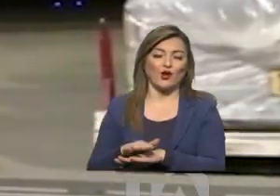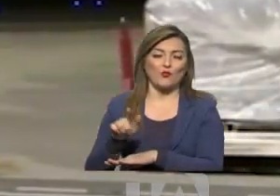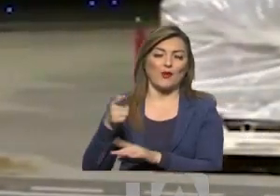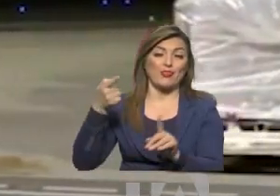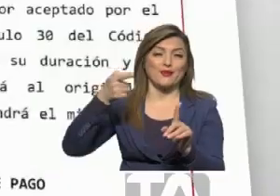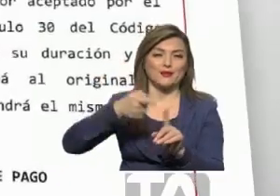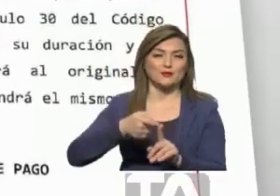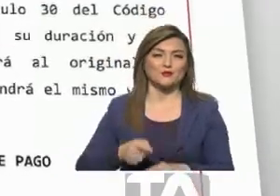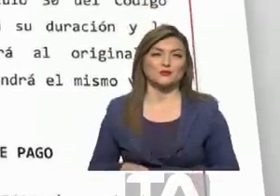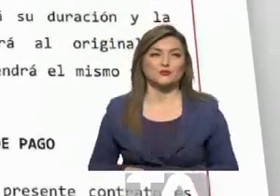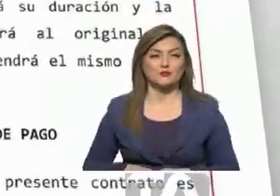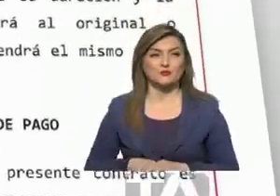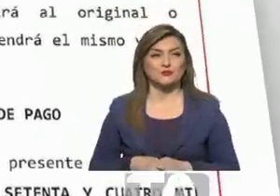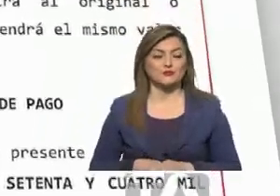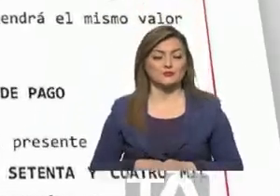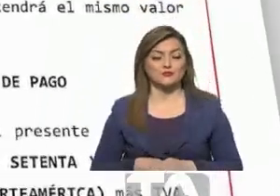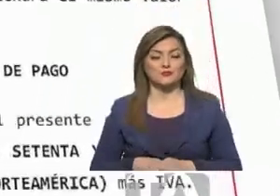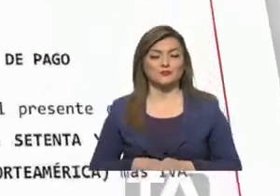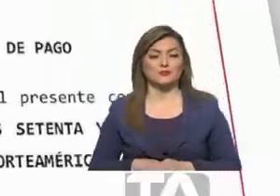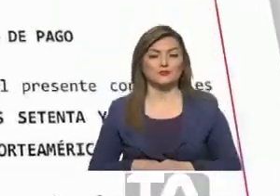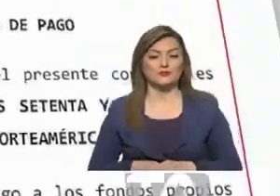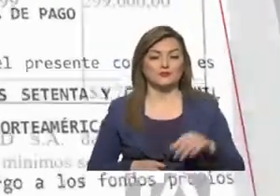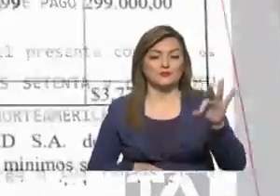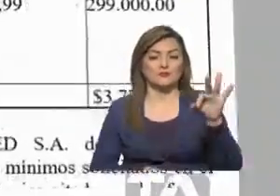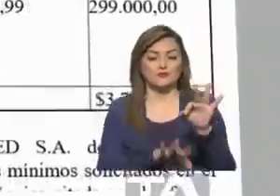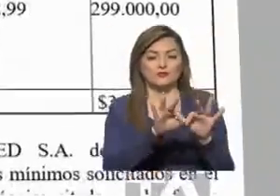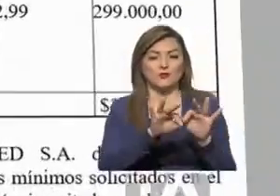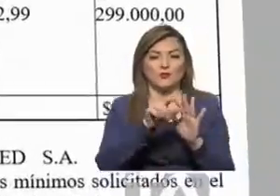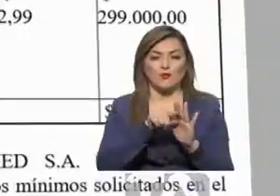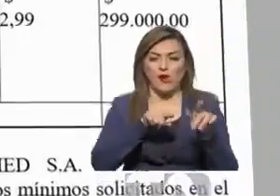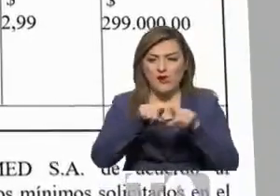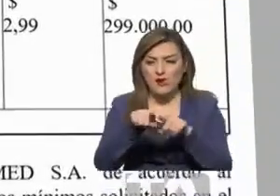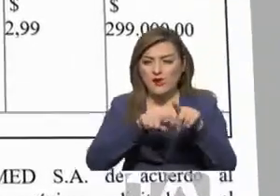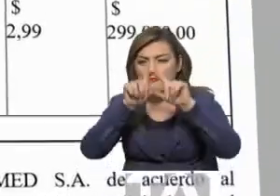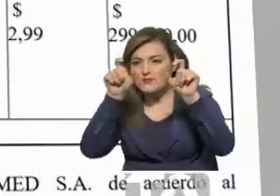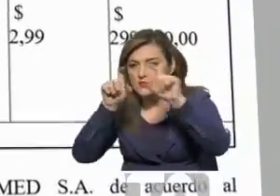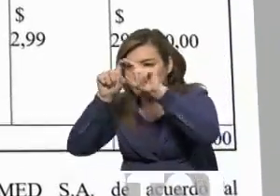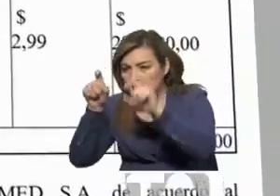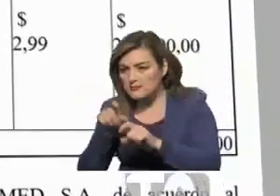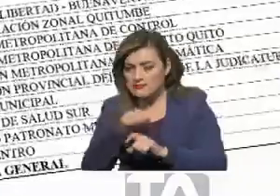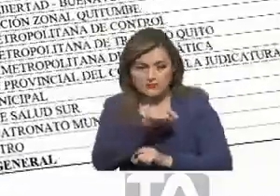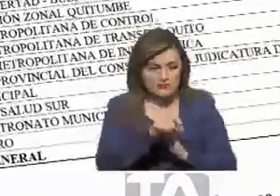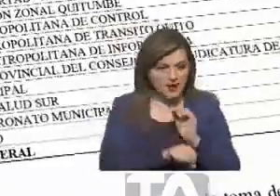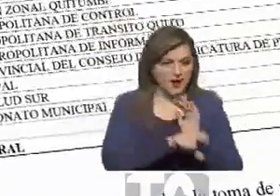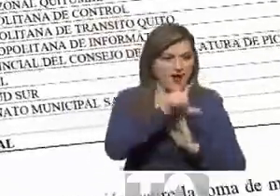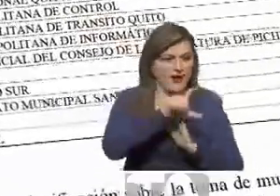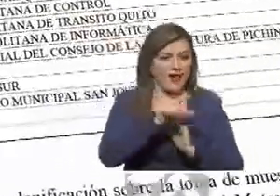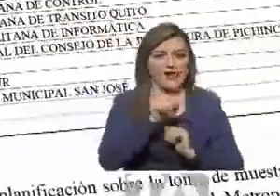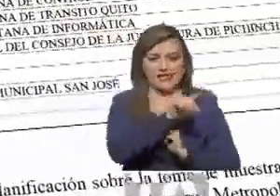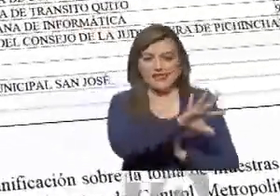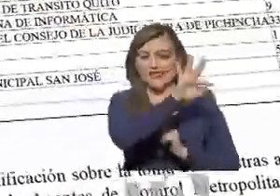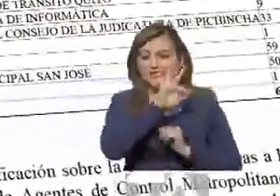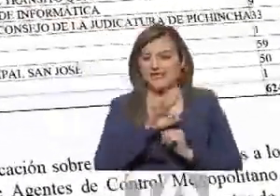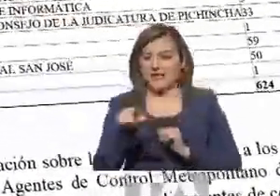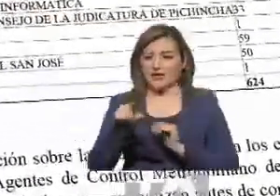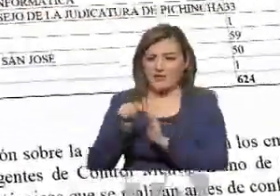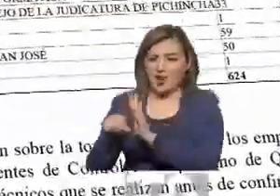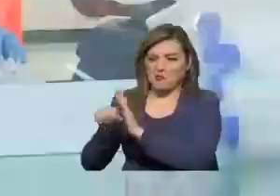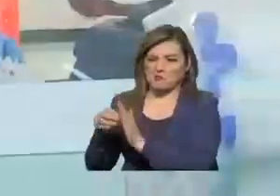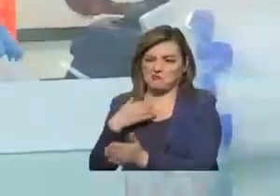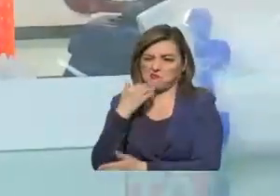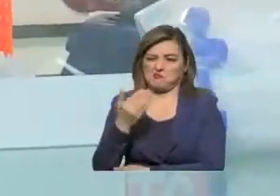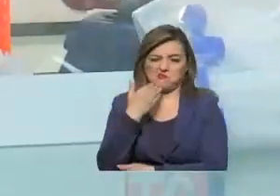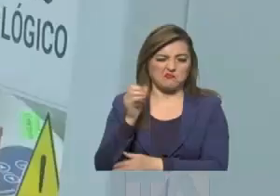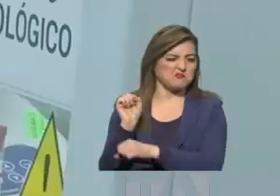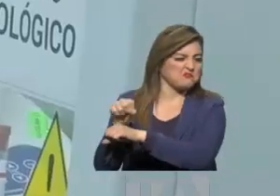autores directos. Se los cuestiona por haber escogido una oferta más cara que otras que se presentaron en el concurso. Además, la